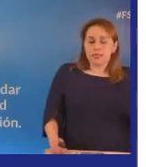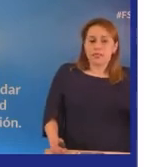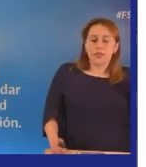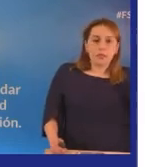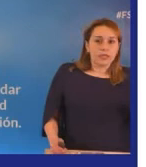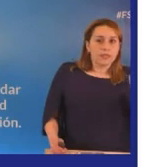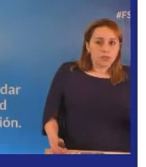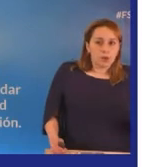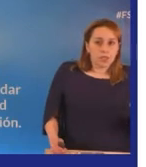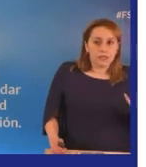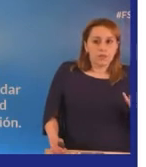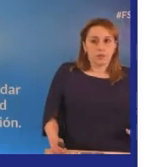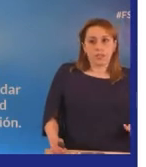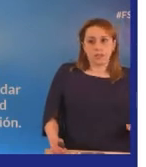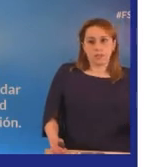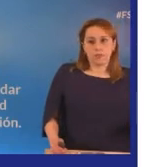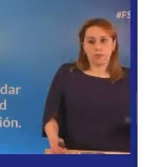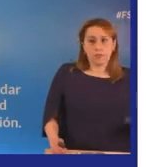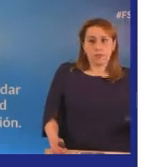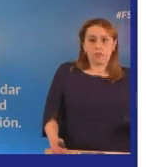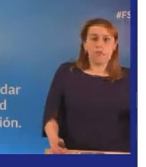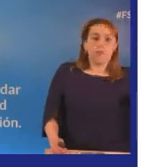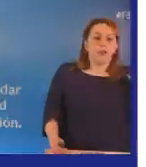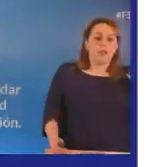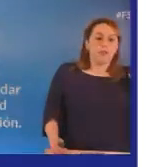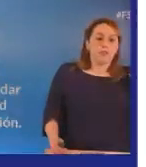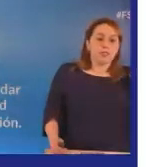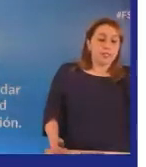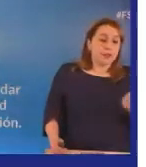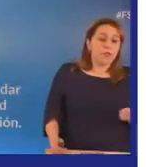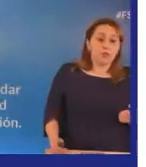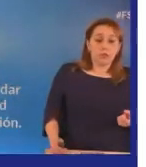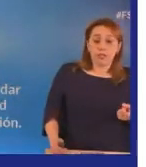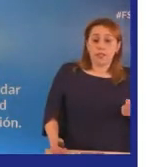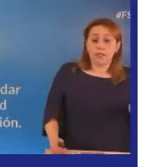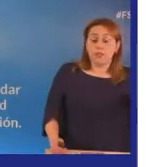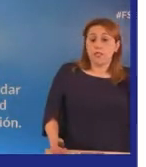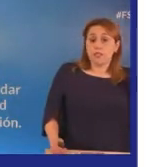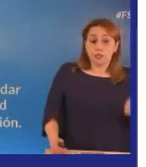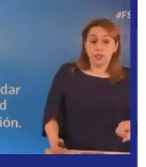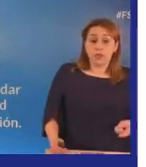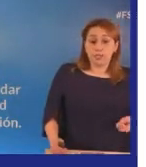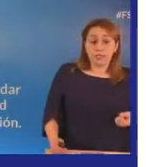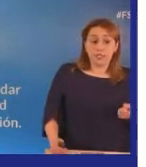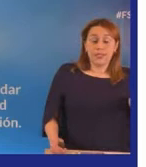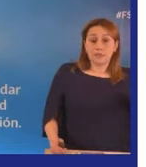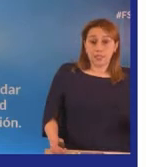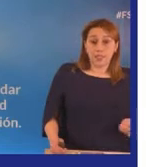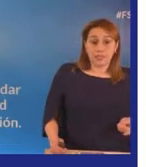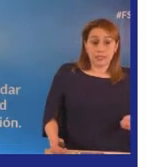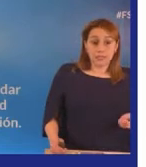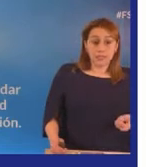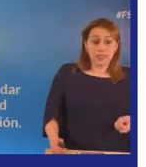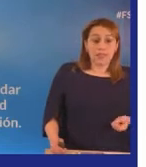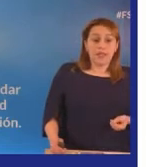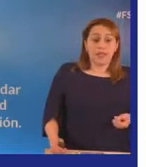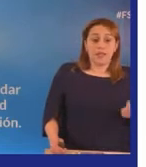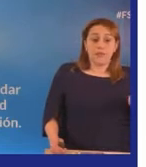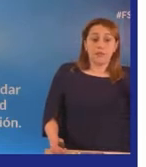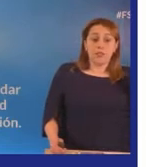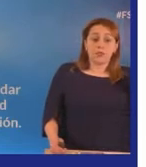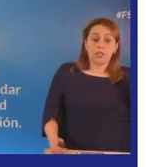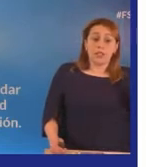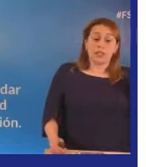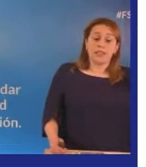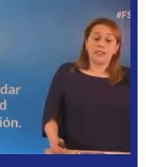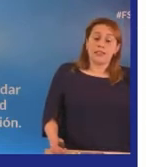al paciente durante todo este proceso. Entonces, ¿qué vamos a buscar? Reducir las consecuencias de las deficiencias.